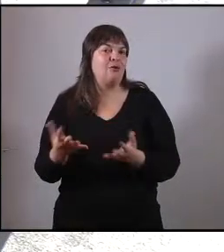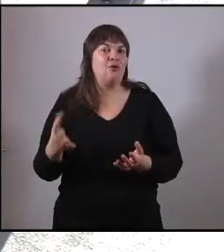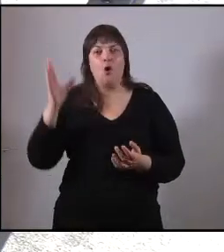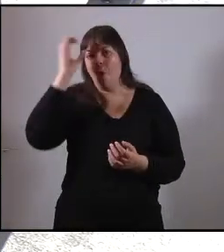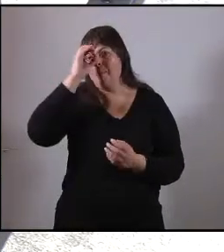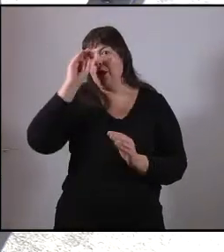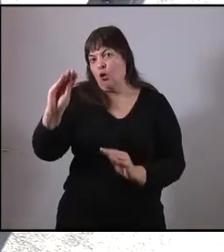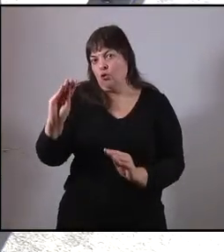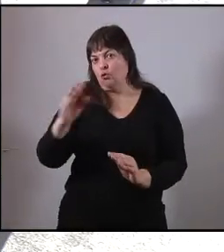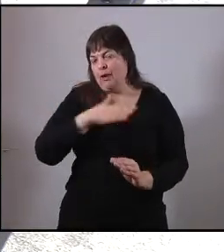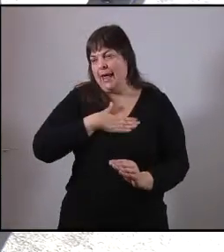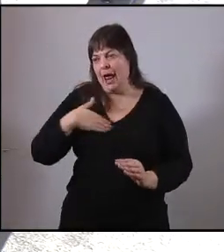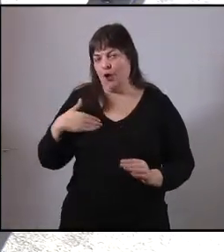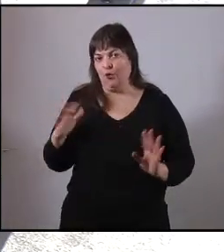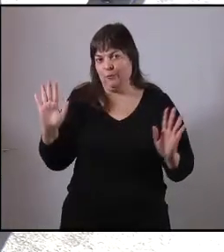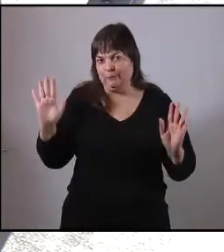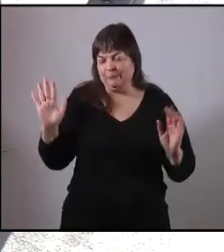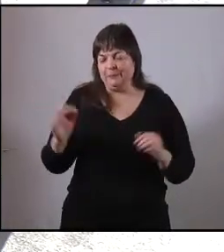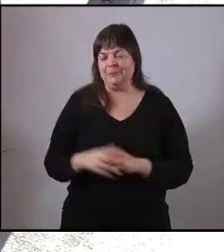opinión. Y que no sé.